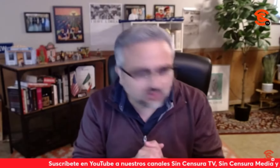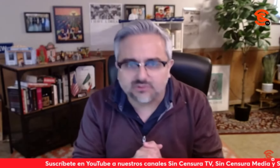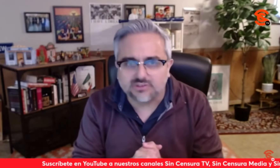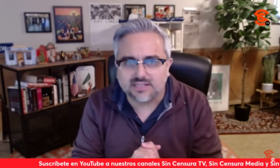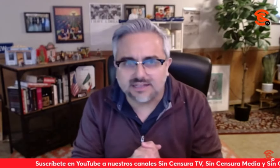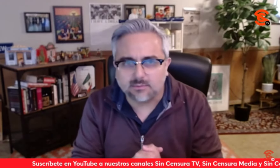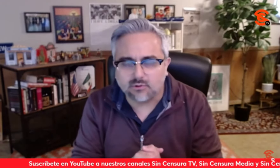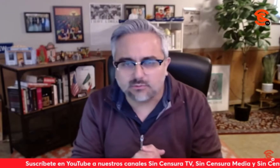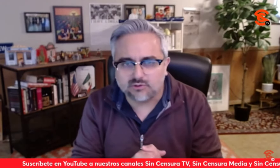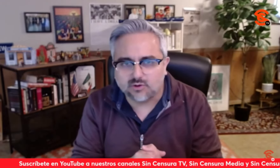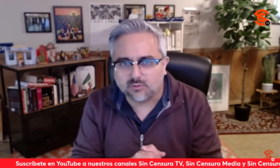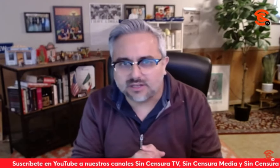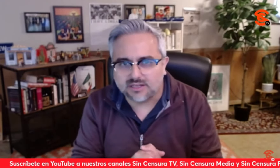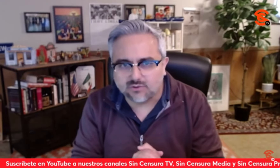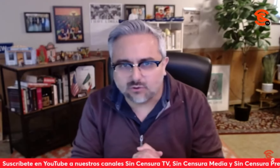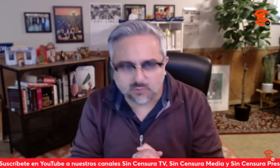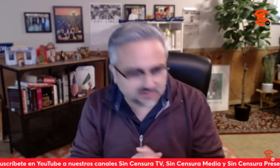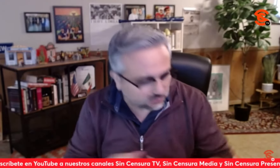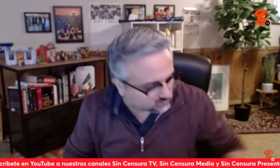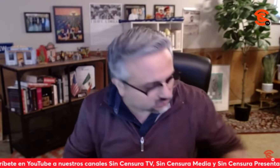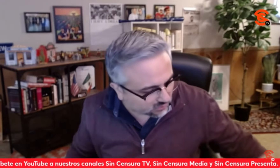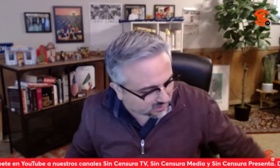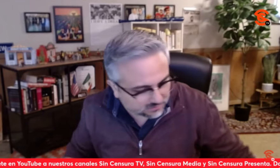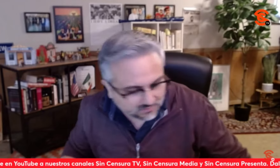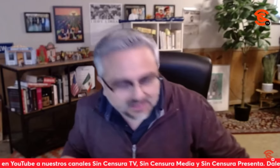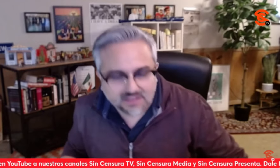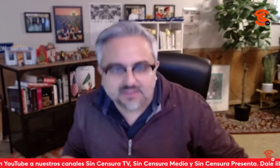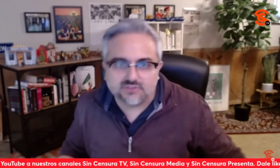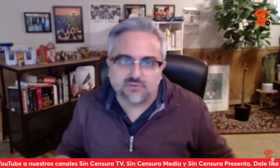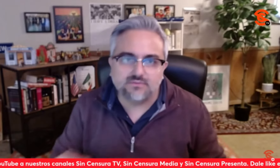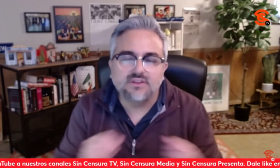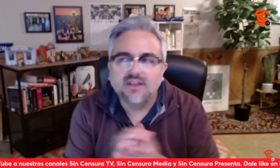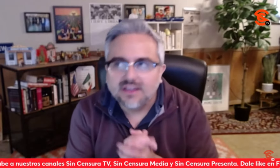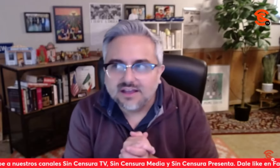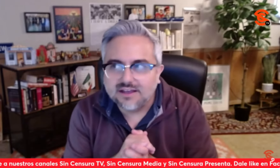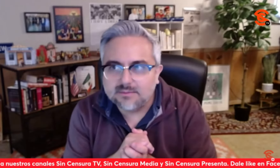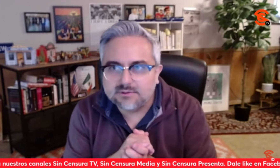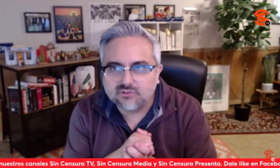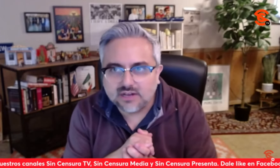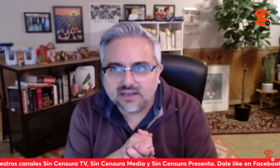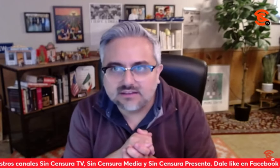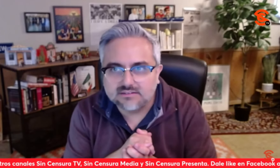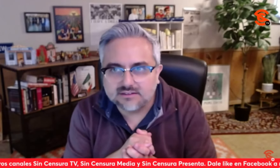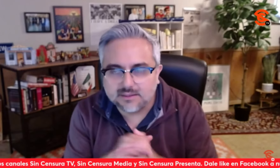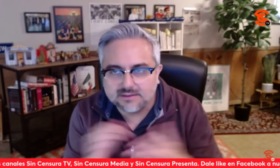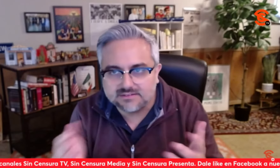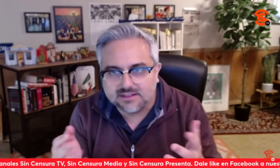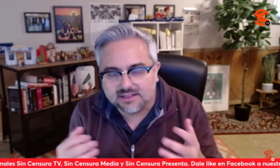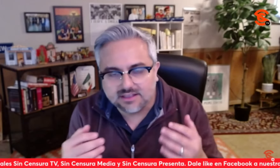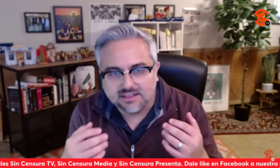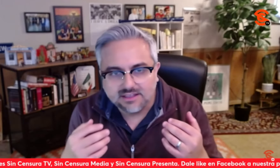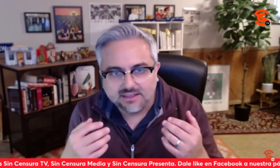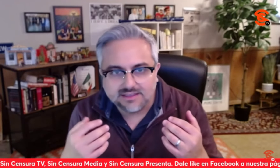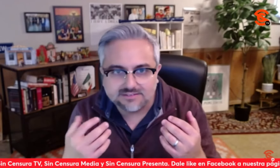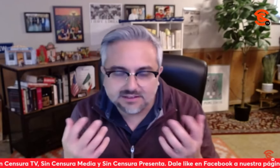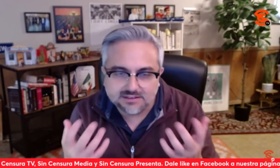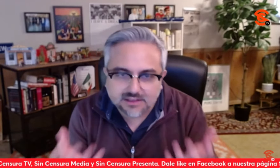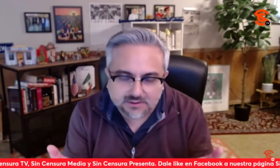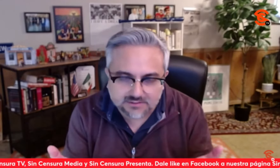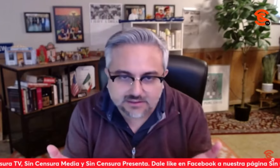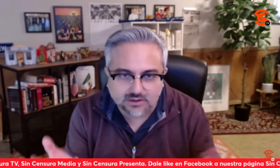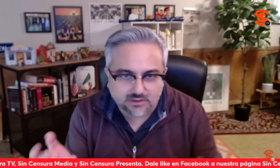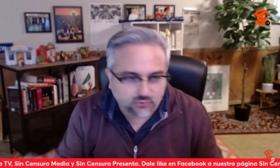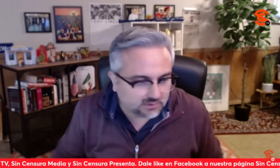siendo considerada por los medios de comunicación corporativos como debe. De hecho, hay personajes de TV Azteca que hasta